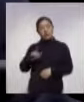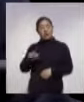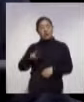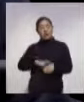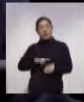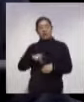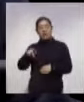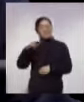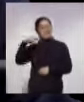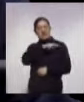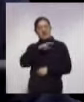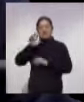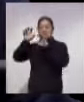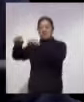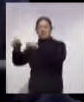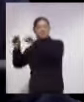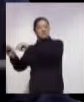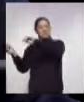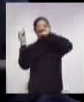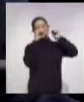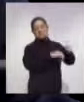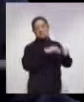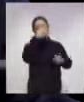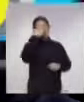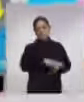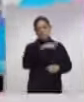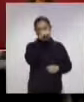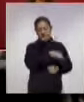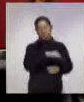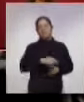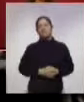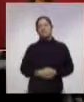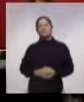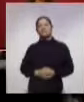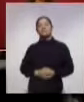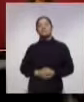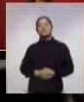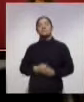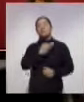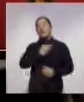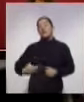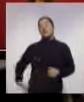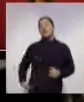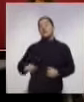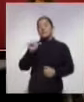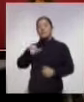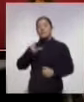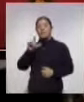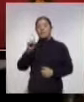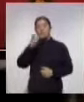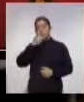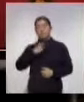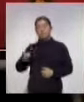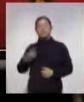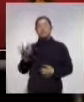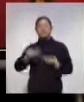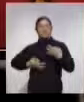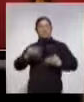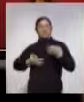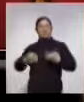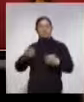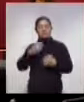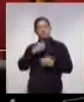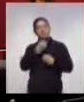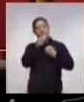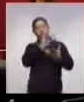trámites de extradición del exdirectivo de Petróleos Mexicanos. El presidente Andrés Manuel López Obrador informó que el Poder Ejecutivo Federal enviará al Congreso de la